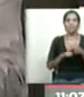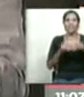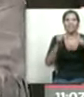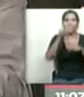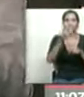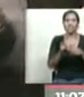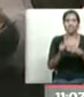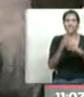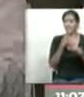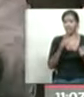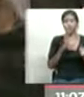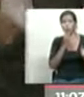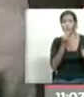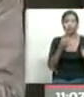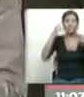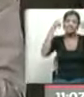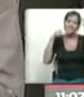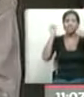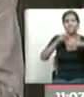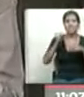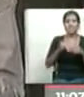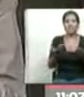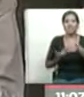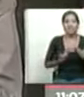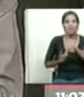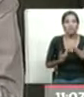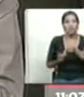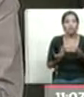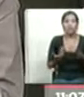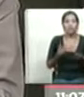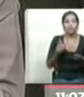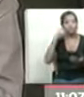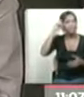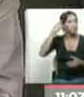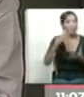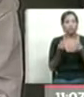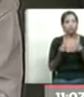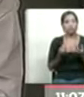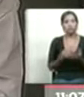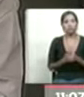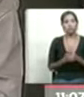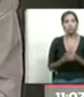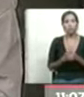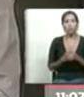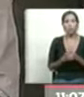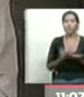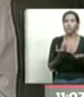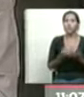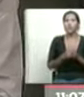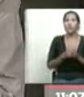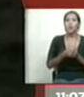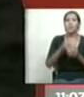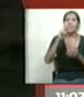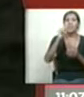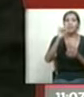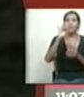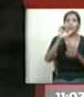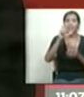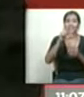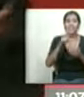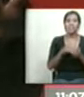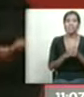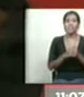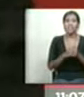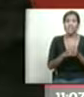ahorita diga, no, bueno, es que Chávez sí, el legado, es que me recuerda mucho cuando Rafael Ramírez habla del legado Chávez y provoca pegarle,